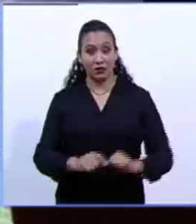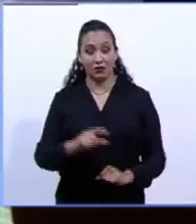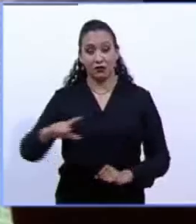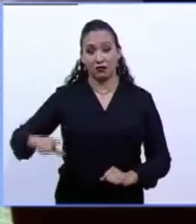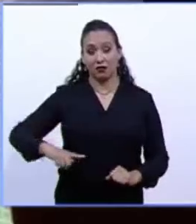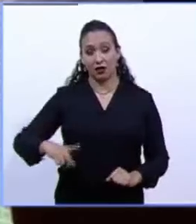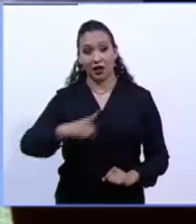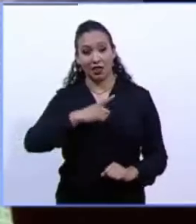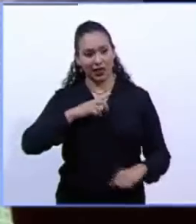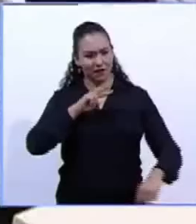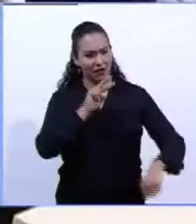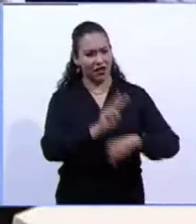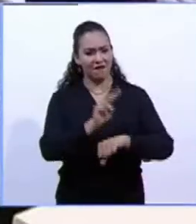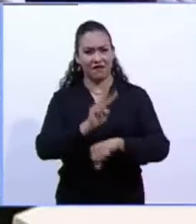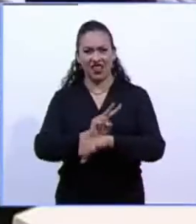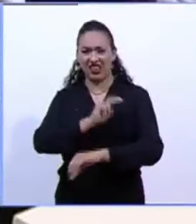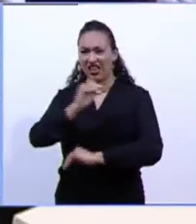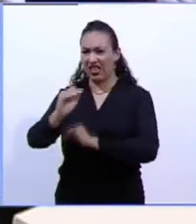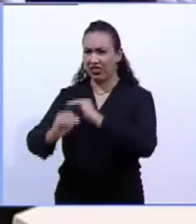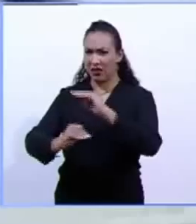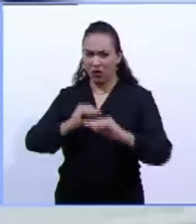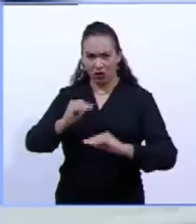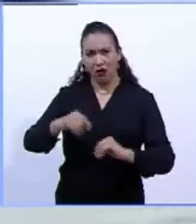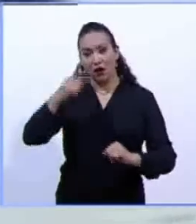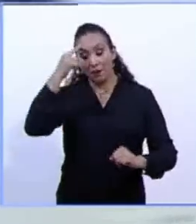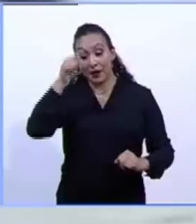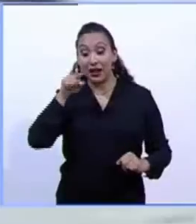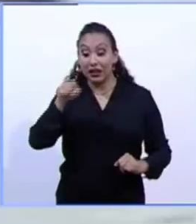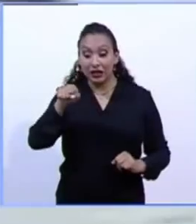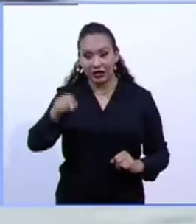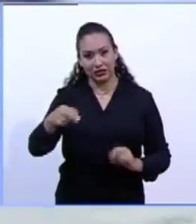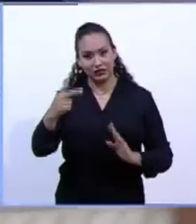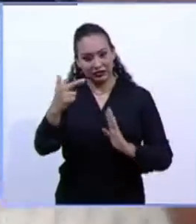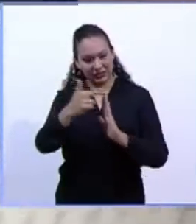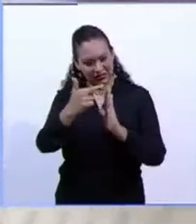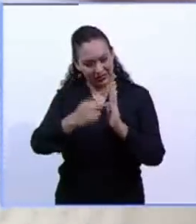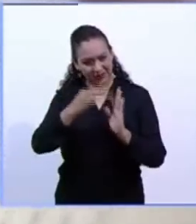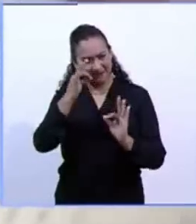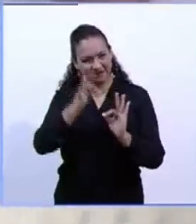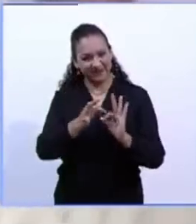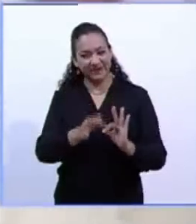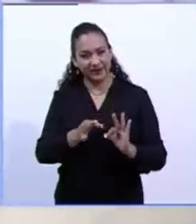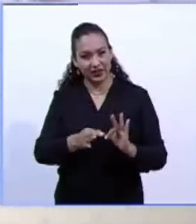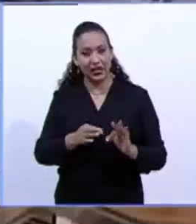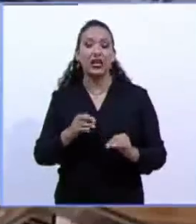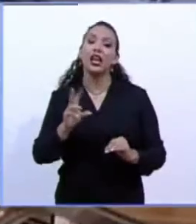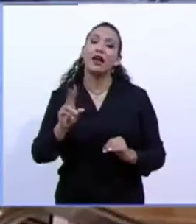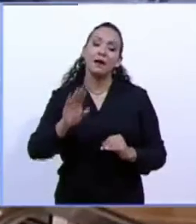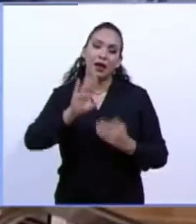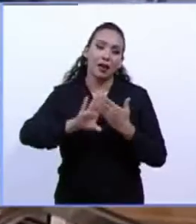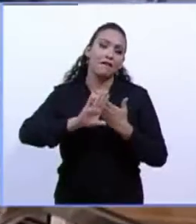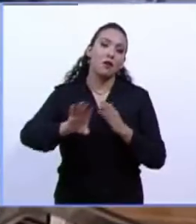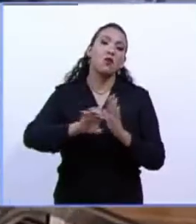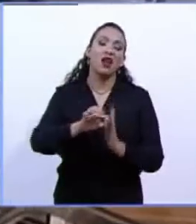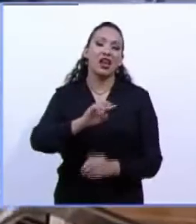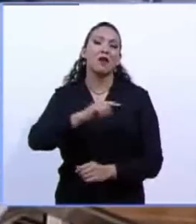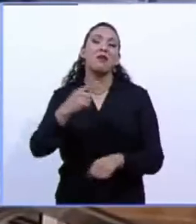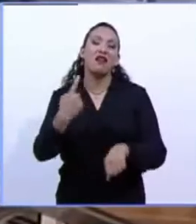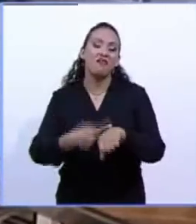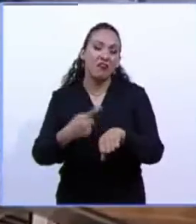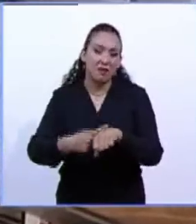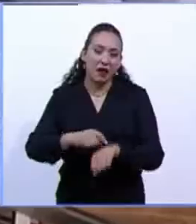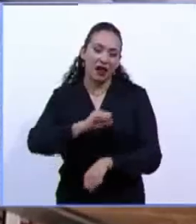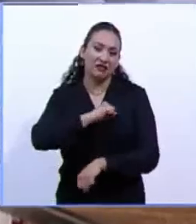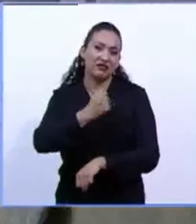competentes vigilar el estricto cumplimiento de la normatividad para impedir justamente el riesgo de daño